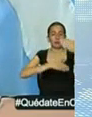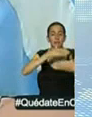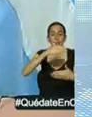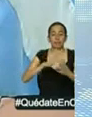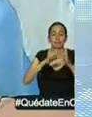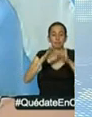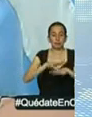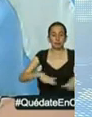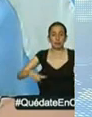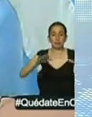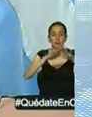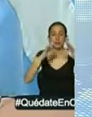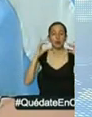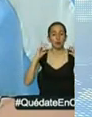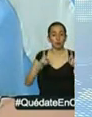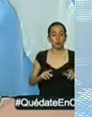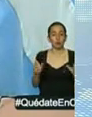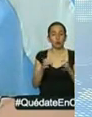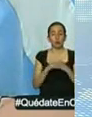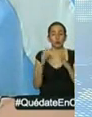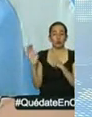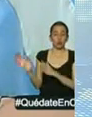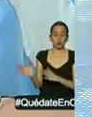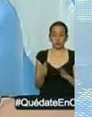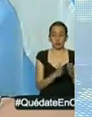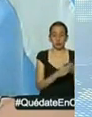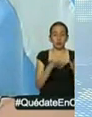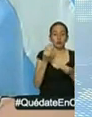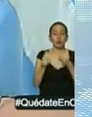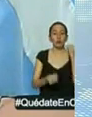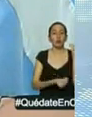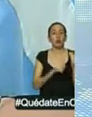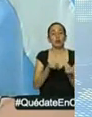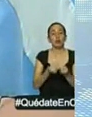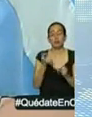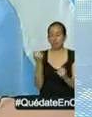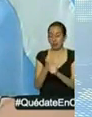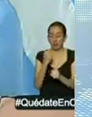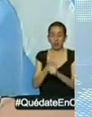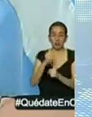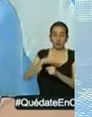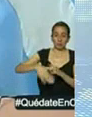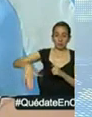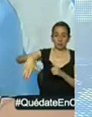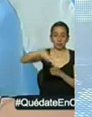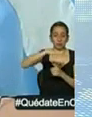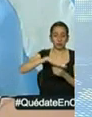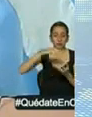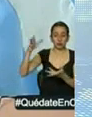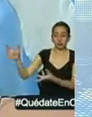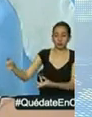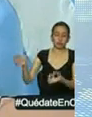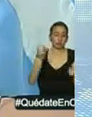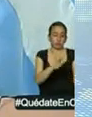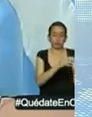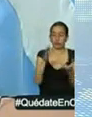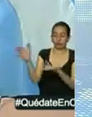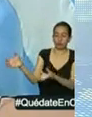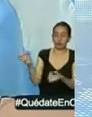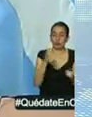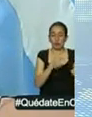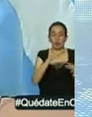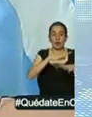historia. No va a haber nadie que apague el foco. Por favor, pongámonos de nuestra